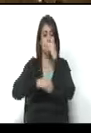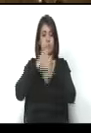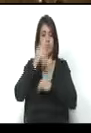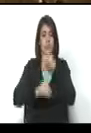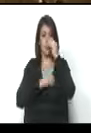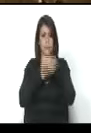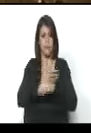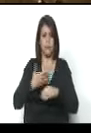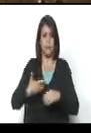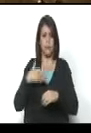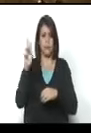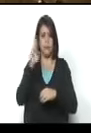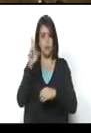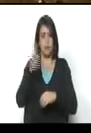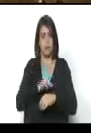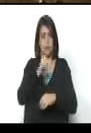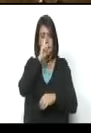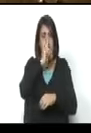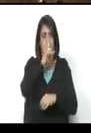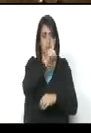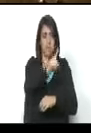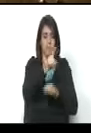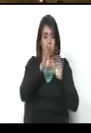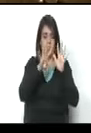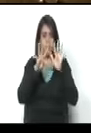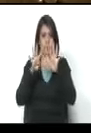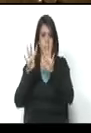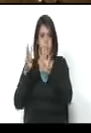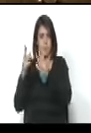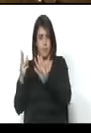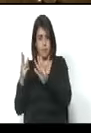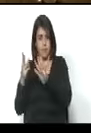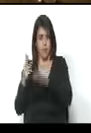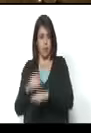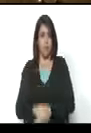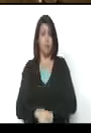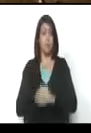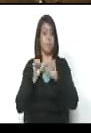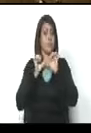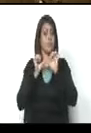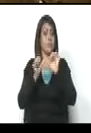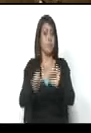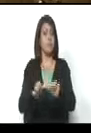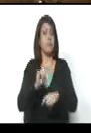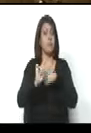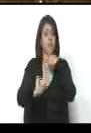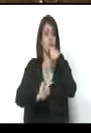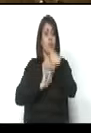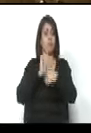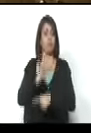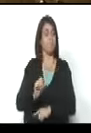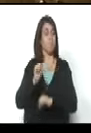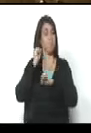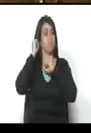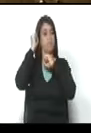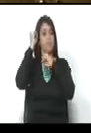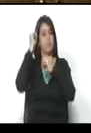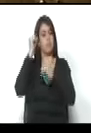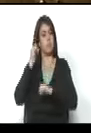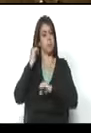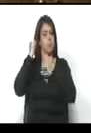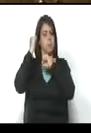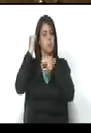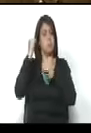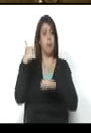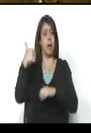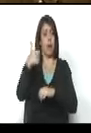la presidencia de la República en el año 1998, permaneciendo posteriormente invicto en todas y